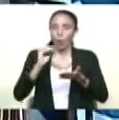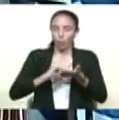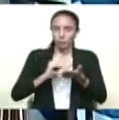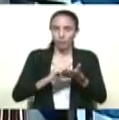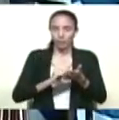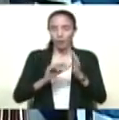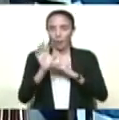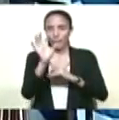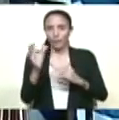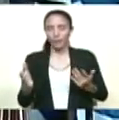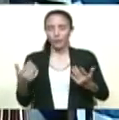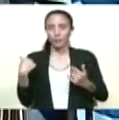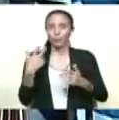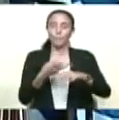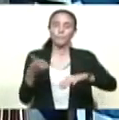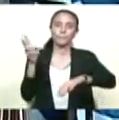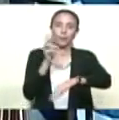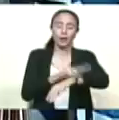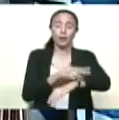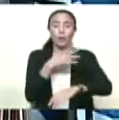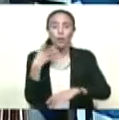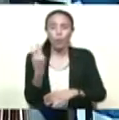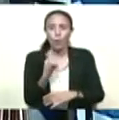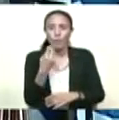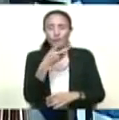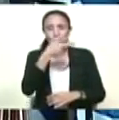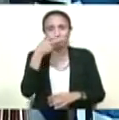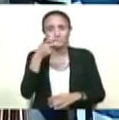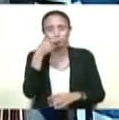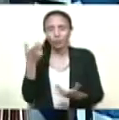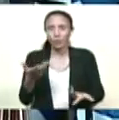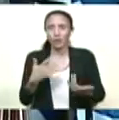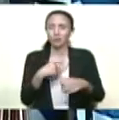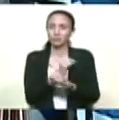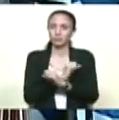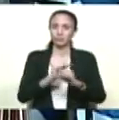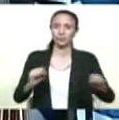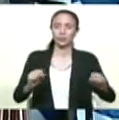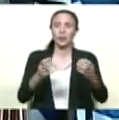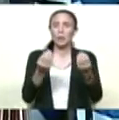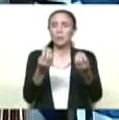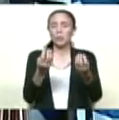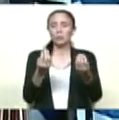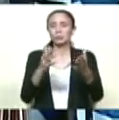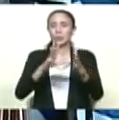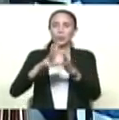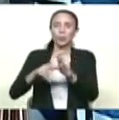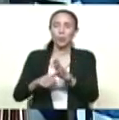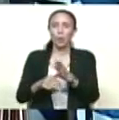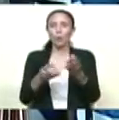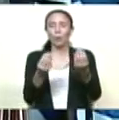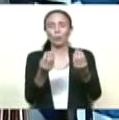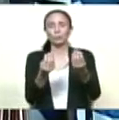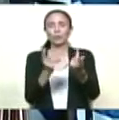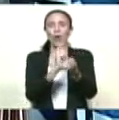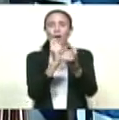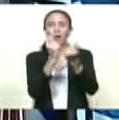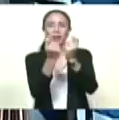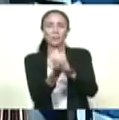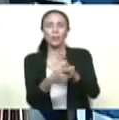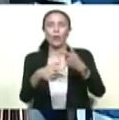porque daña no solamente a nuestros jóvenes sino permite múltiples de delitos entre ellos el lavado de dinero